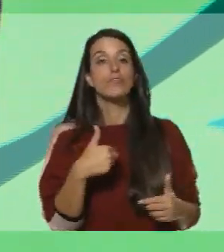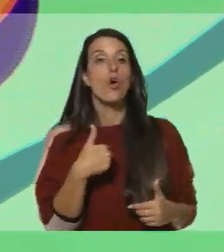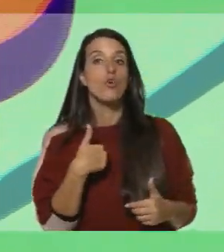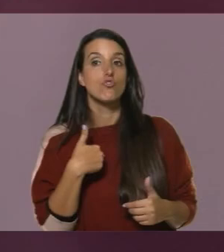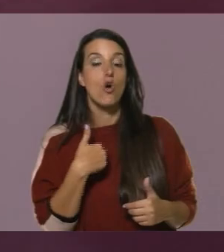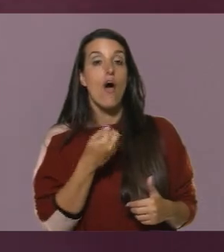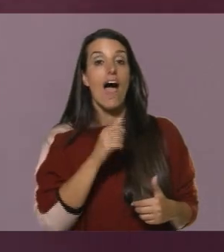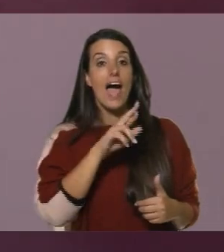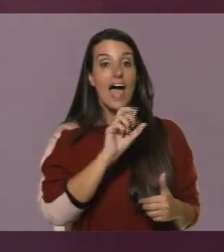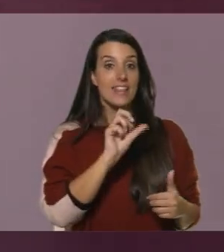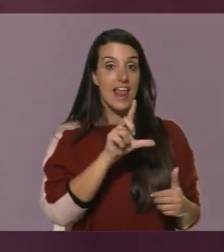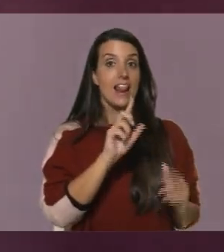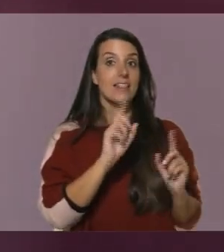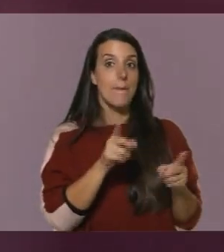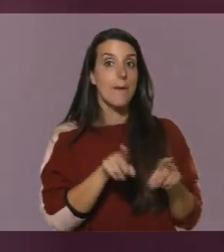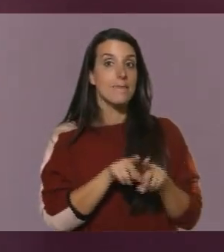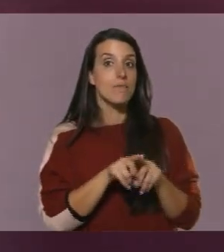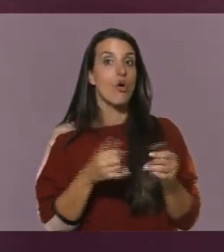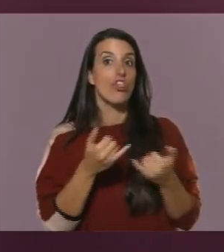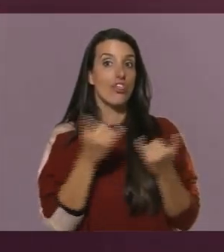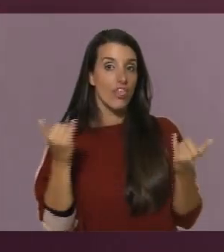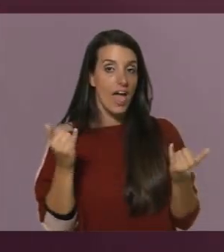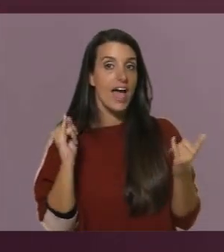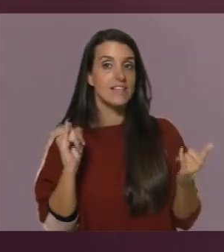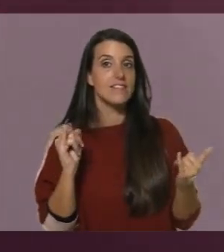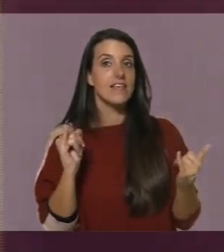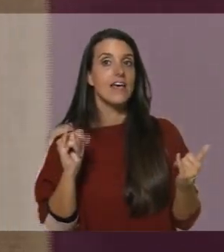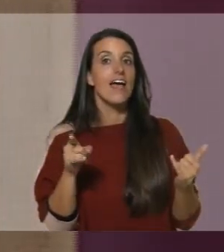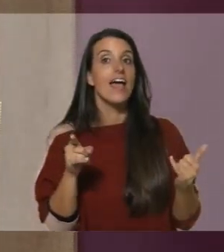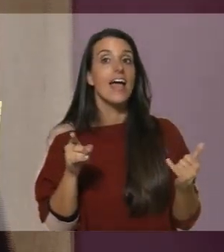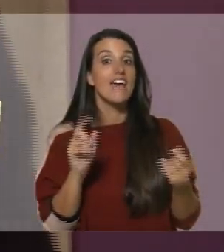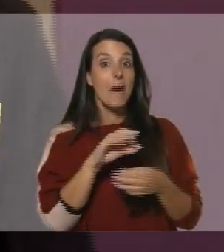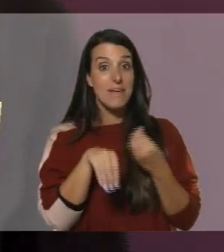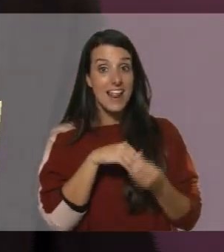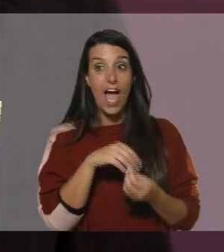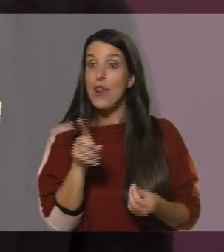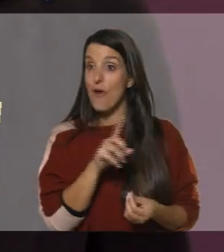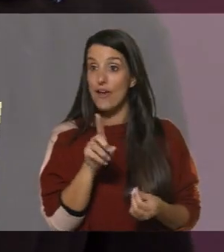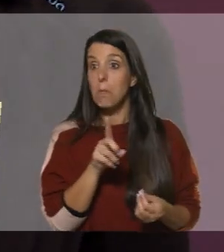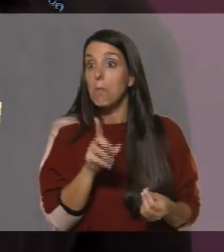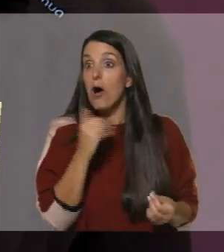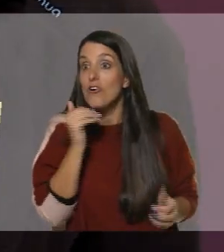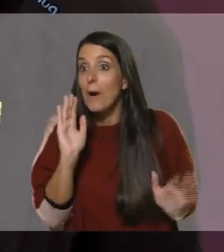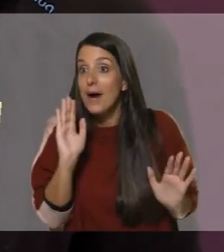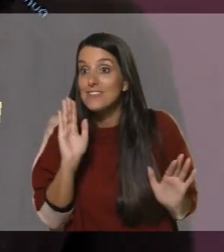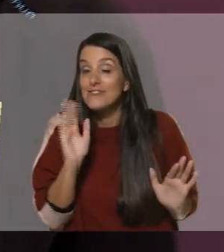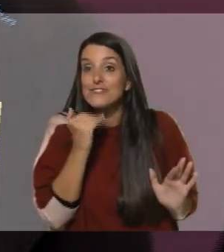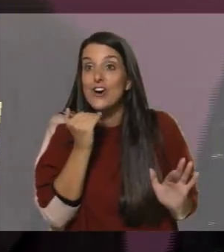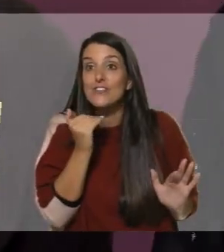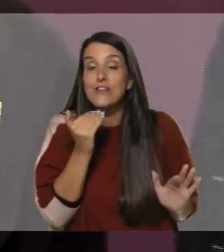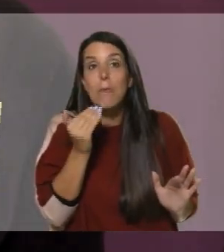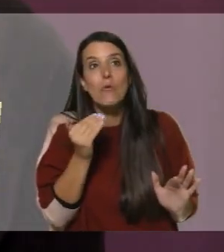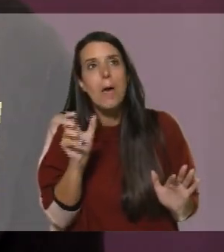Ariel Pérez, que va a tocar también ese día. ¿Pariente? No. Ah, mira. Bueno, no sé. No hemos